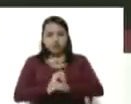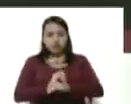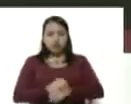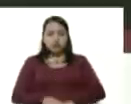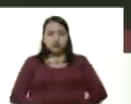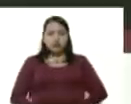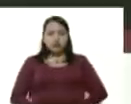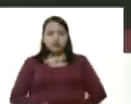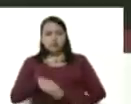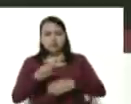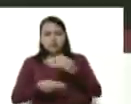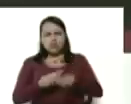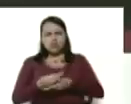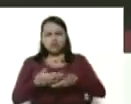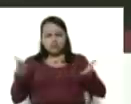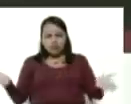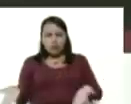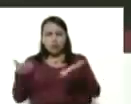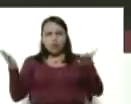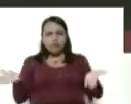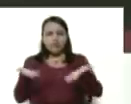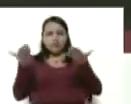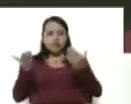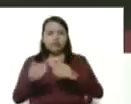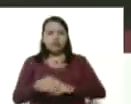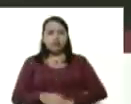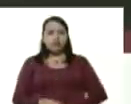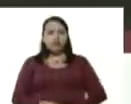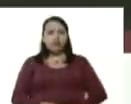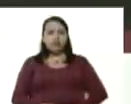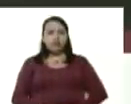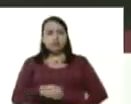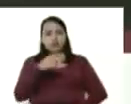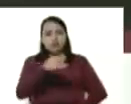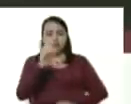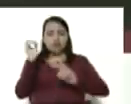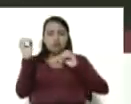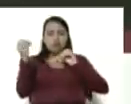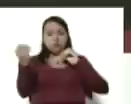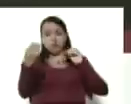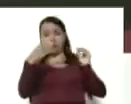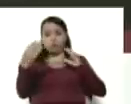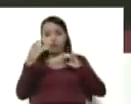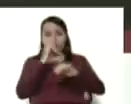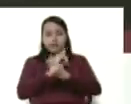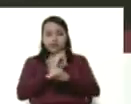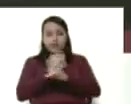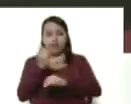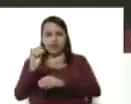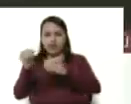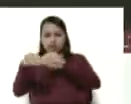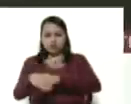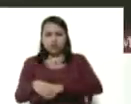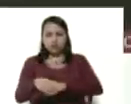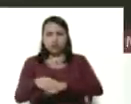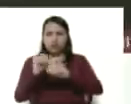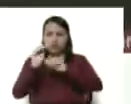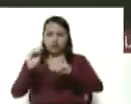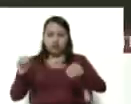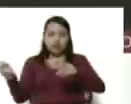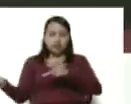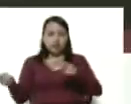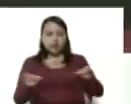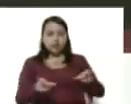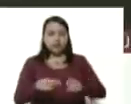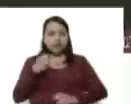pero promover esta conferencia como está acordada y convocada.